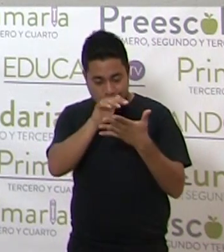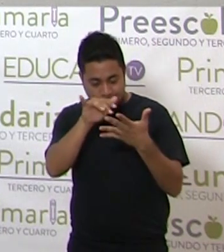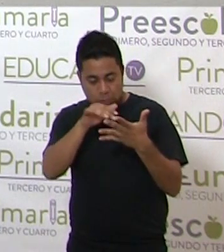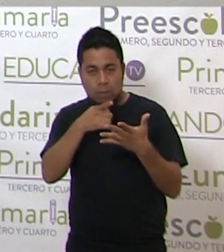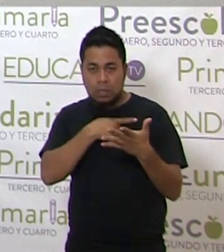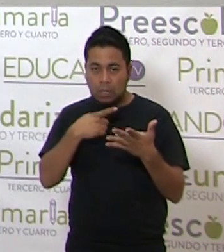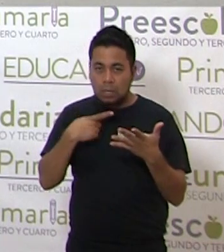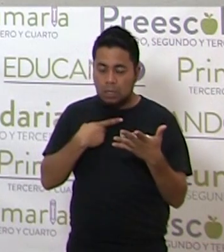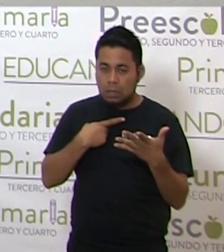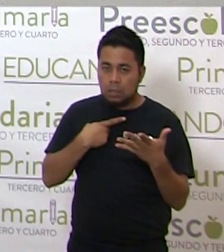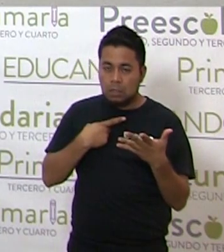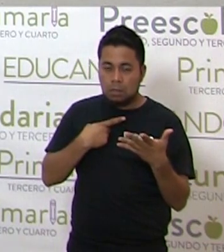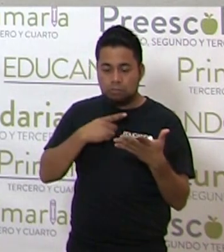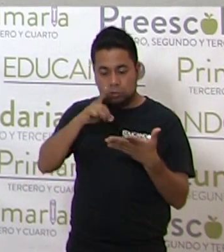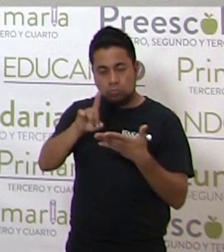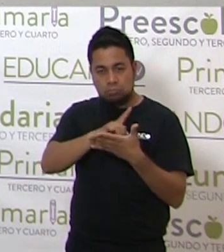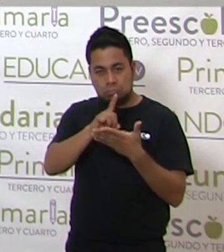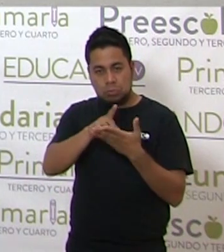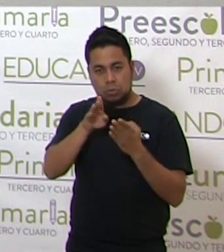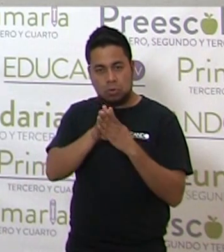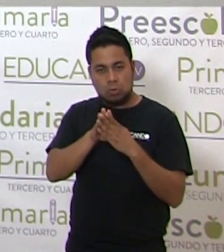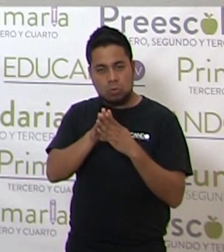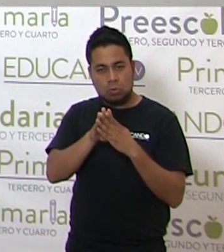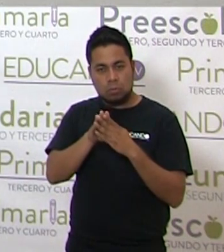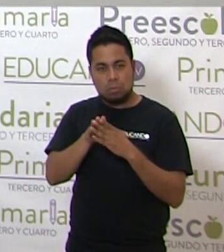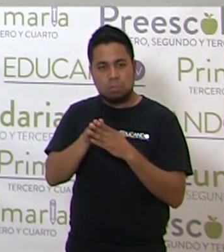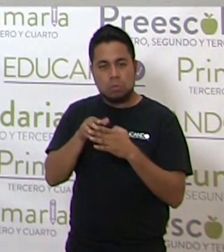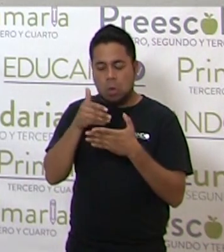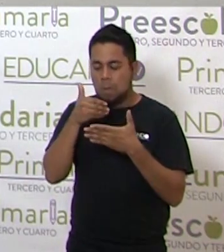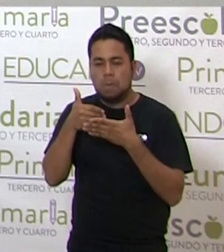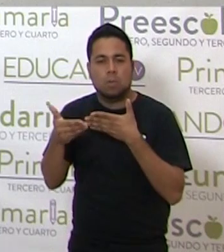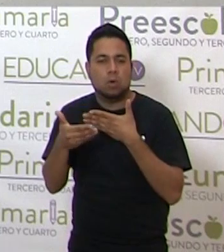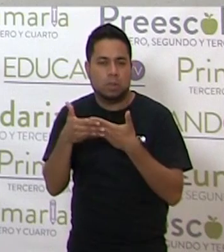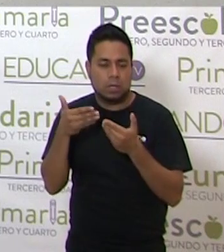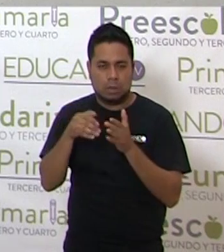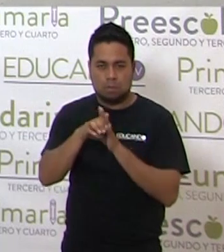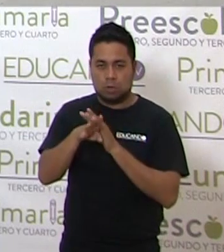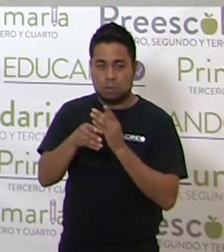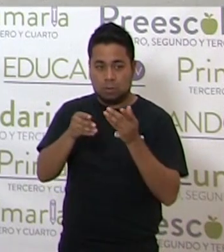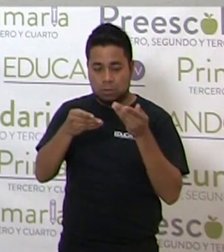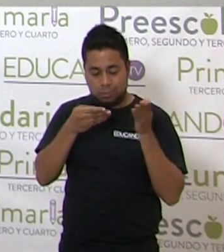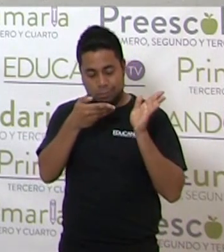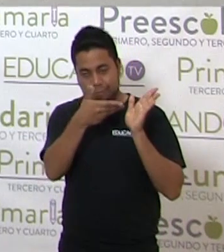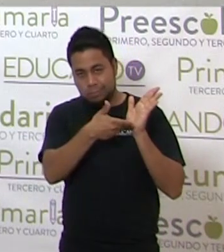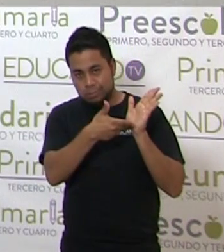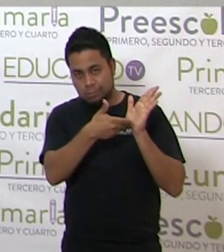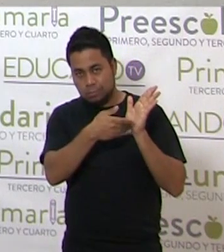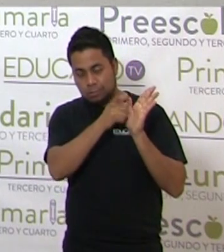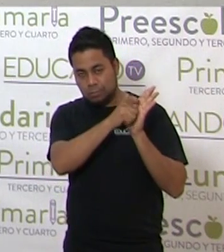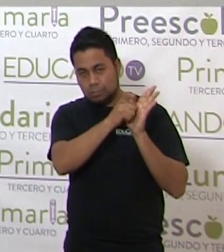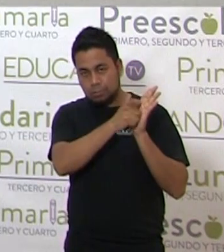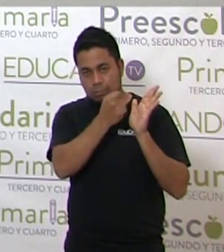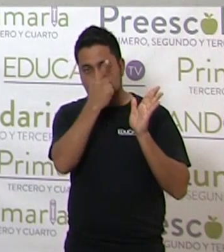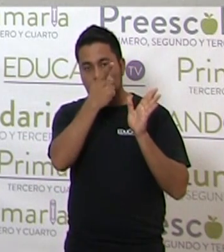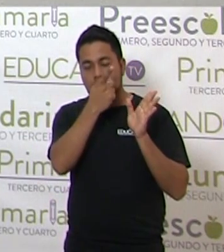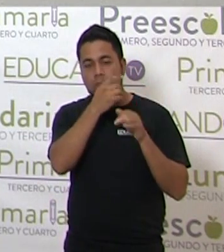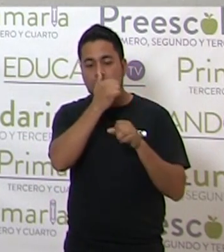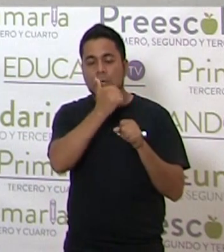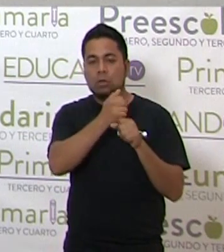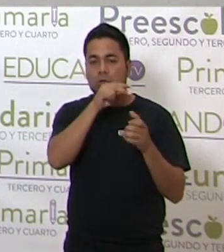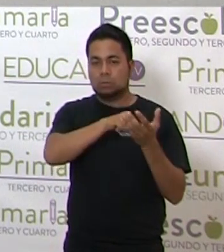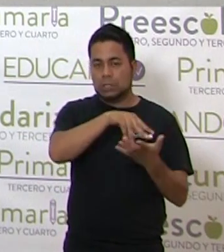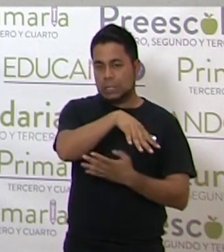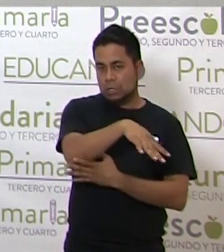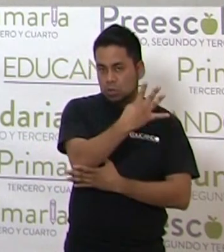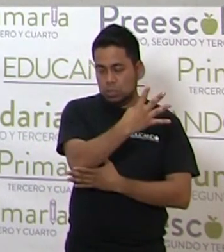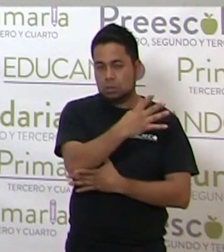lo más acercada al año en el que estamos viviendo. Por ejemplo, esta de acá fue escrita en el 2014. ¿Por